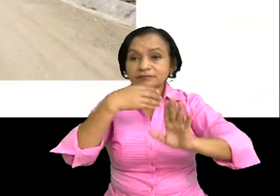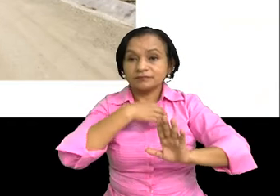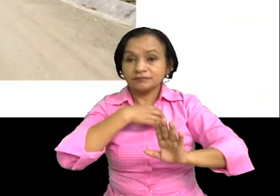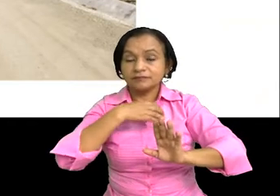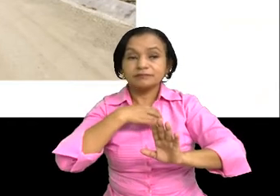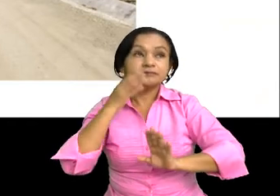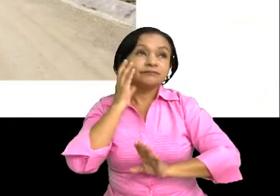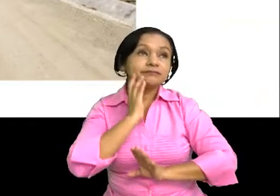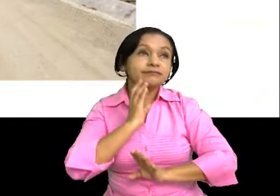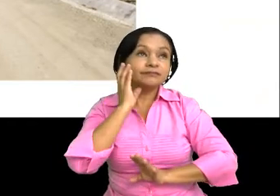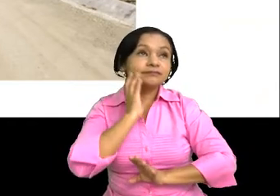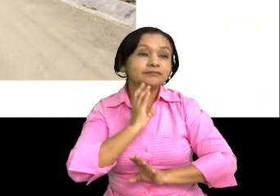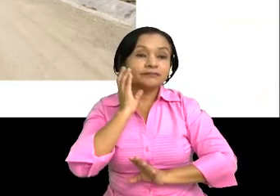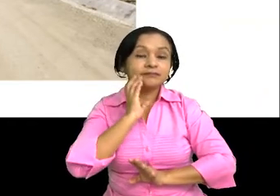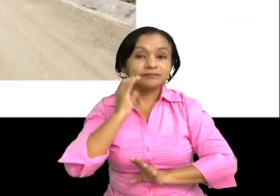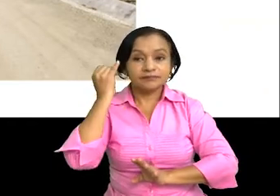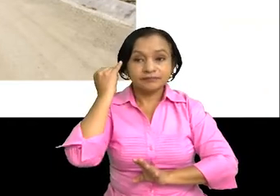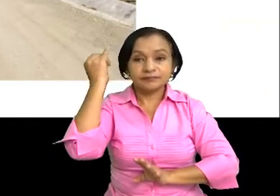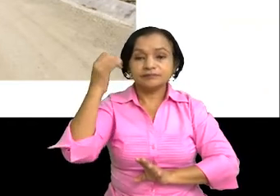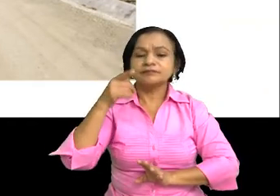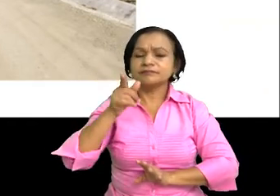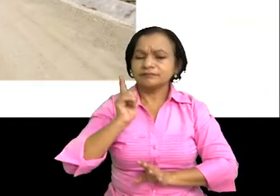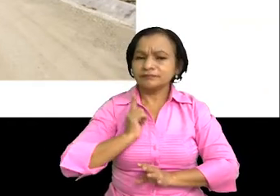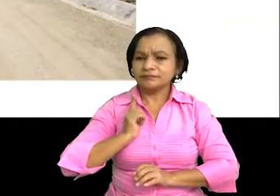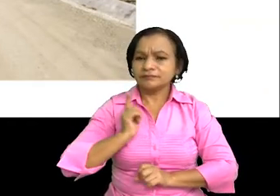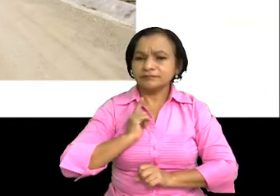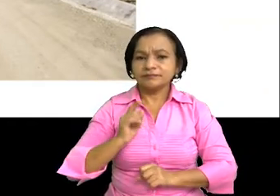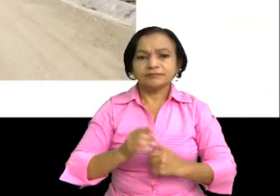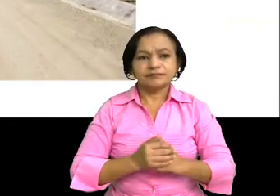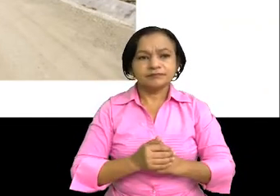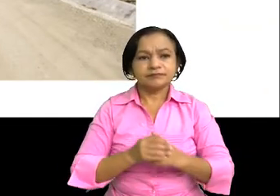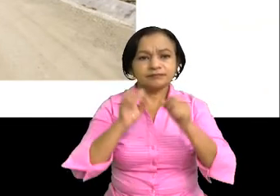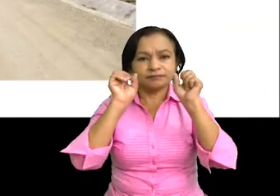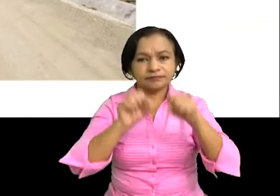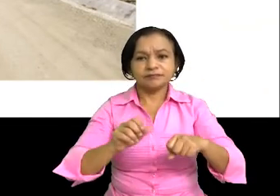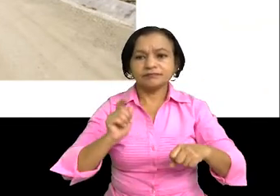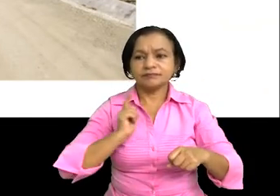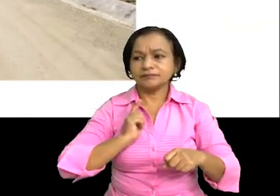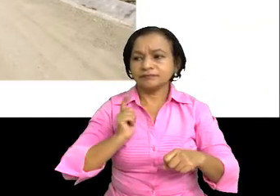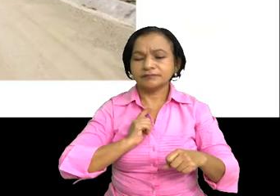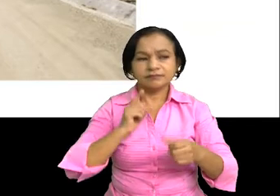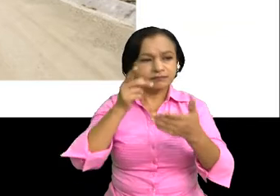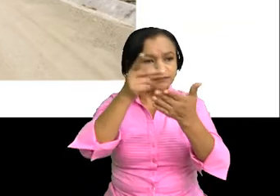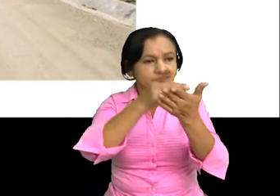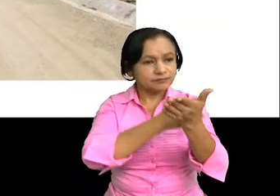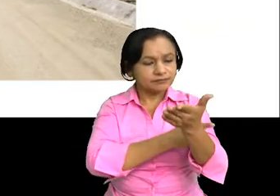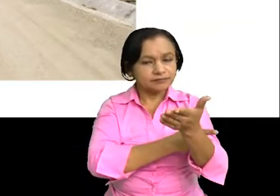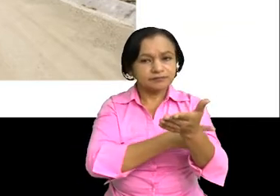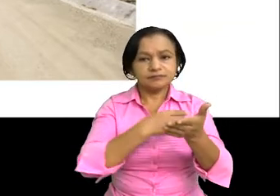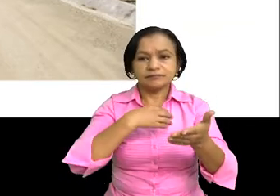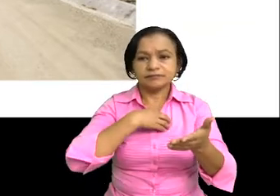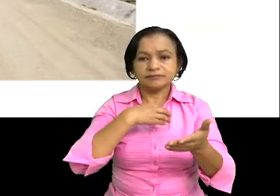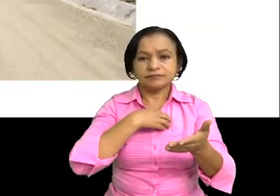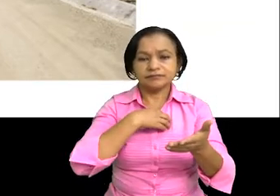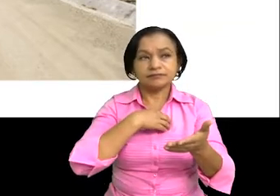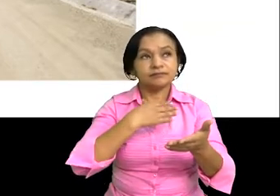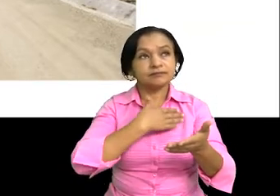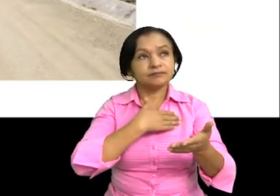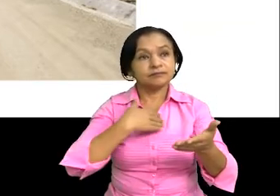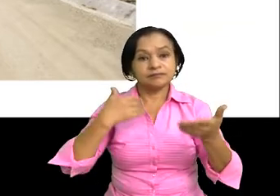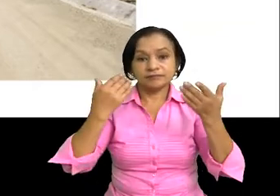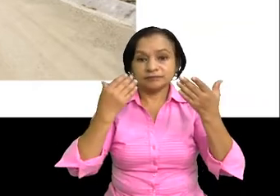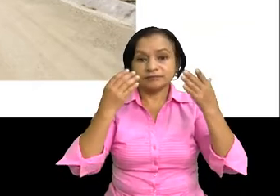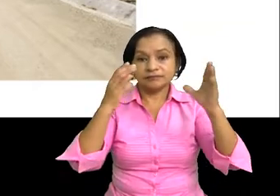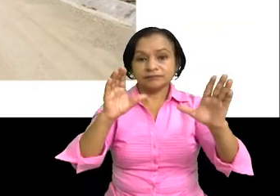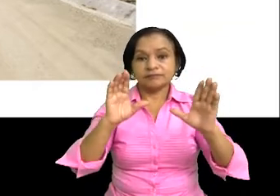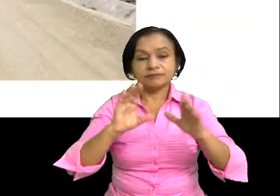la experiencia, con la sabiduría que han acumulado para llevar adelante sus proyectos productivos en mejores condiciones.